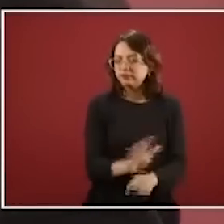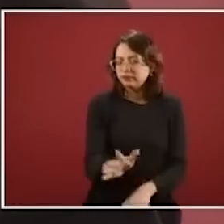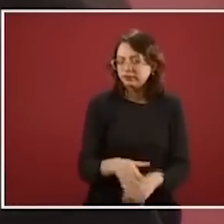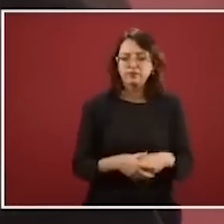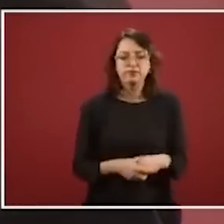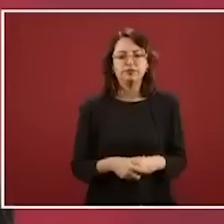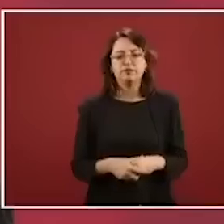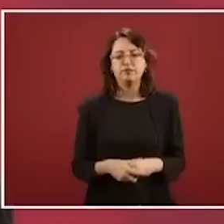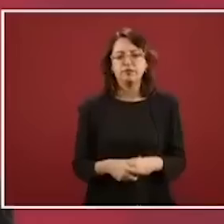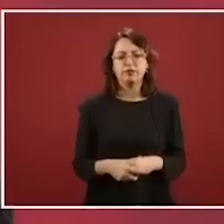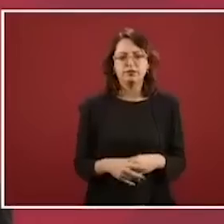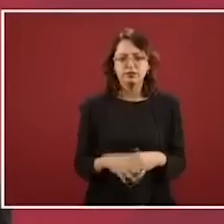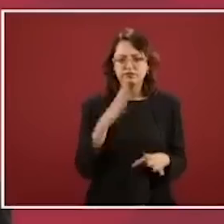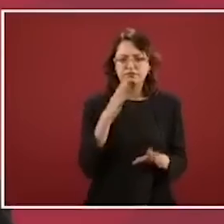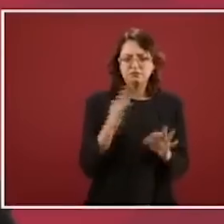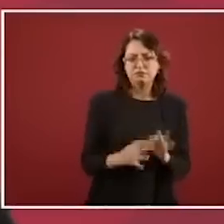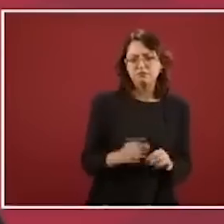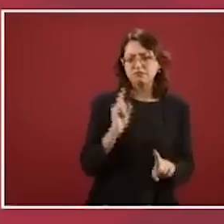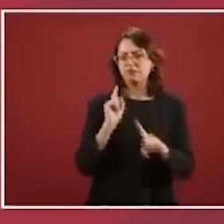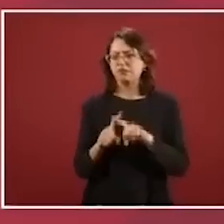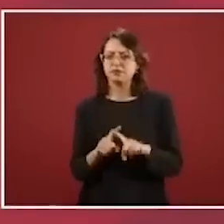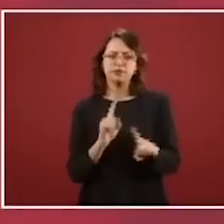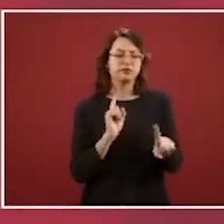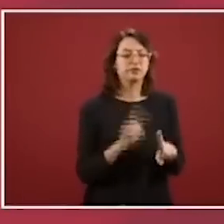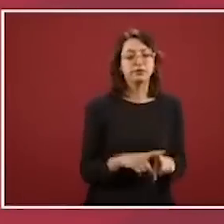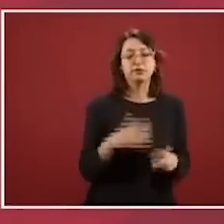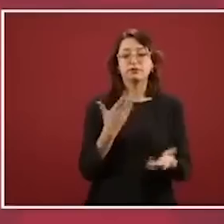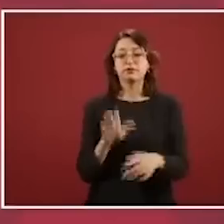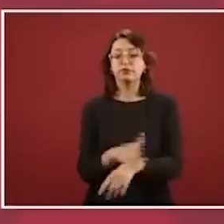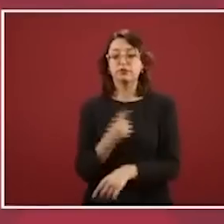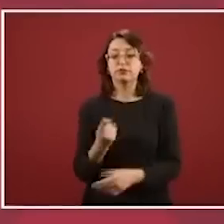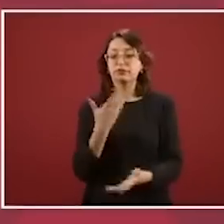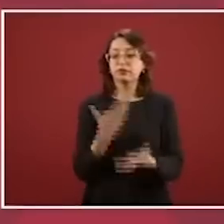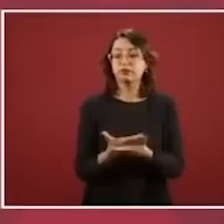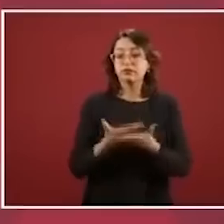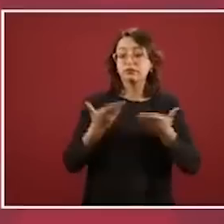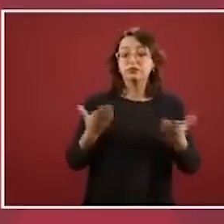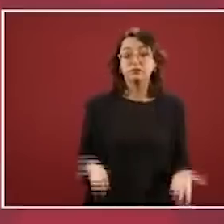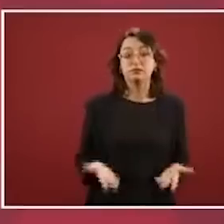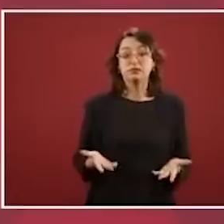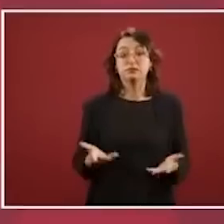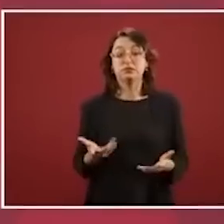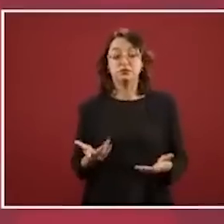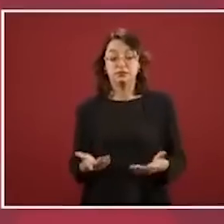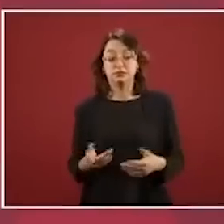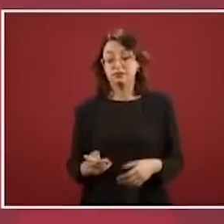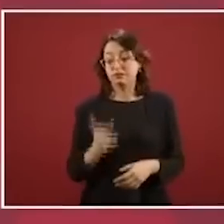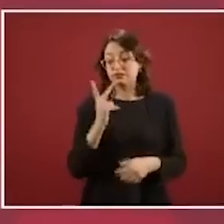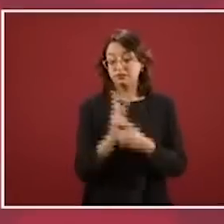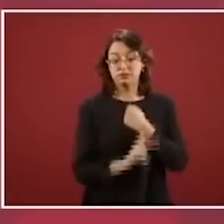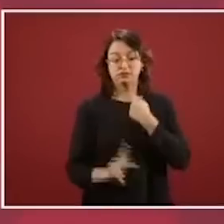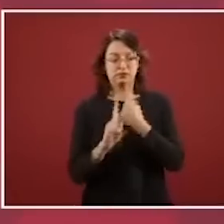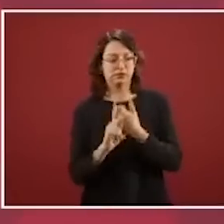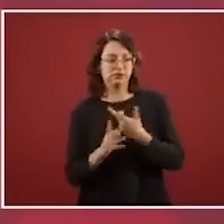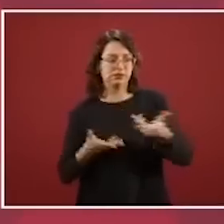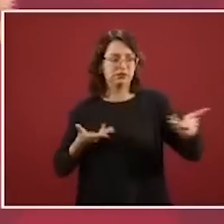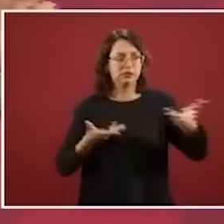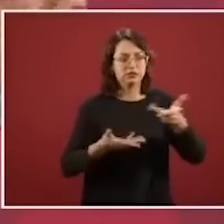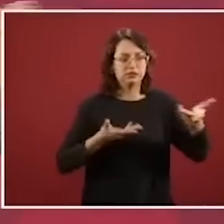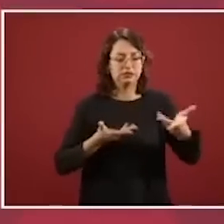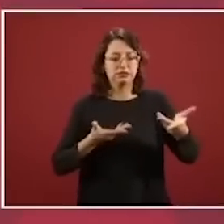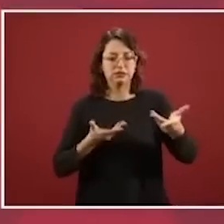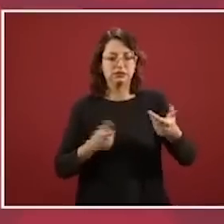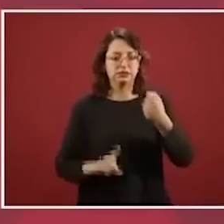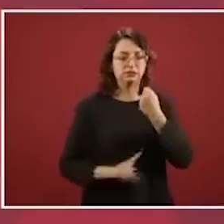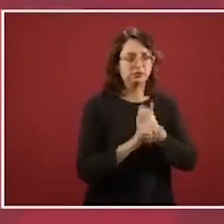¿Quién es responsable de qué en ese tramo? Porque vamos a un mundo de controversias vía paneles, que por un lado nos da un instrumento, pero por el otro lado